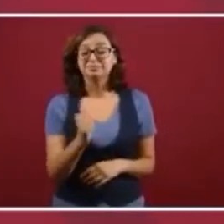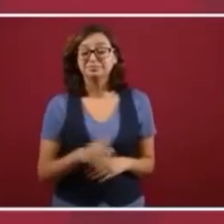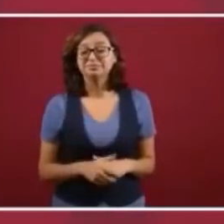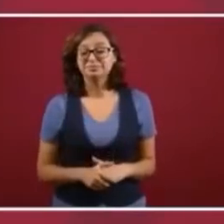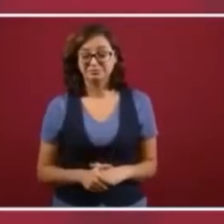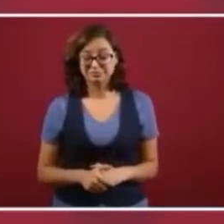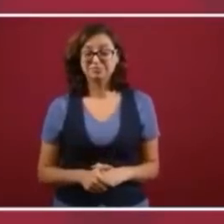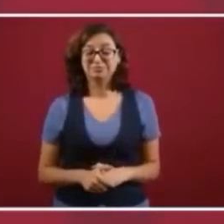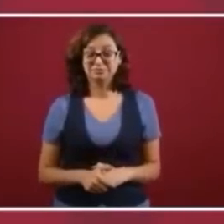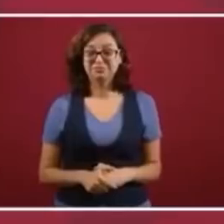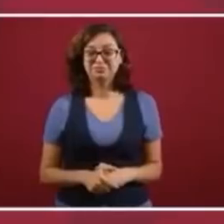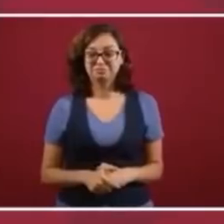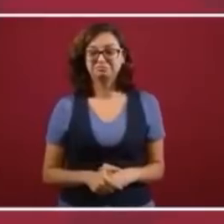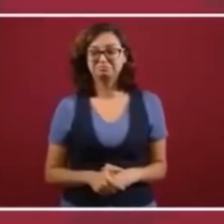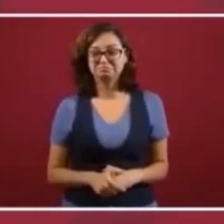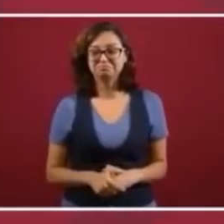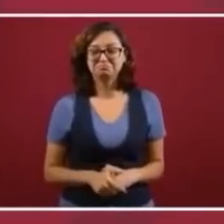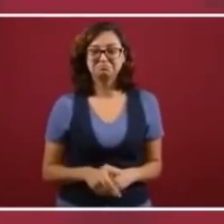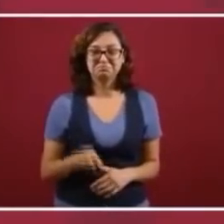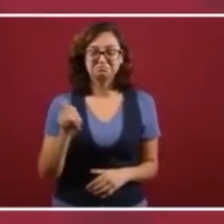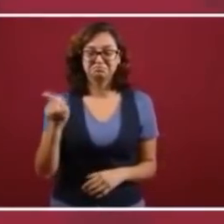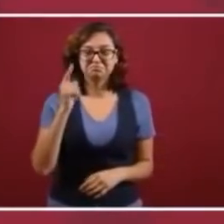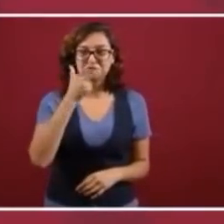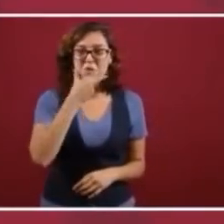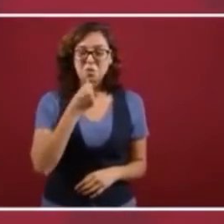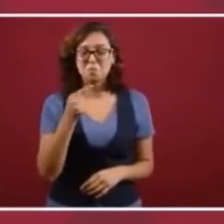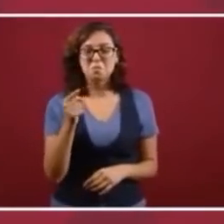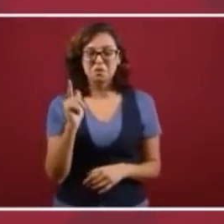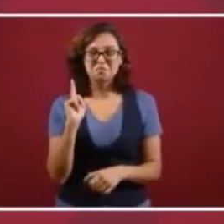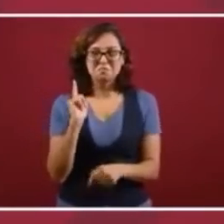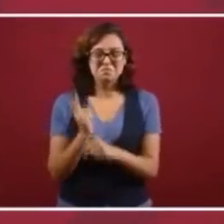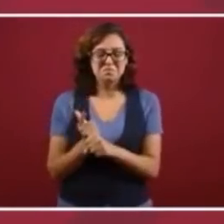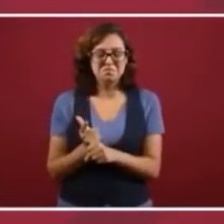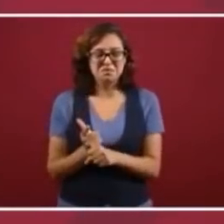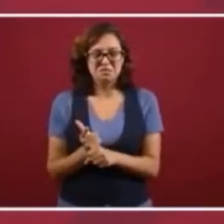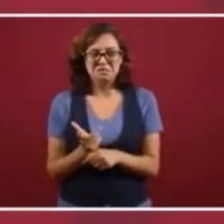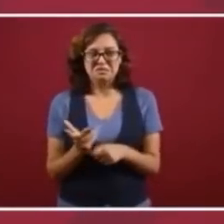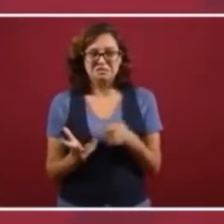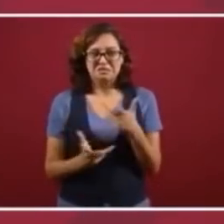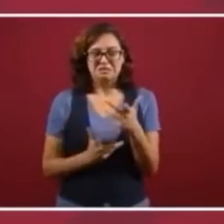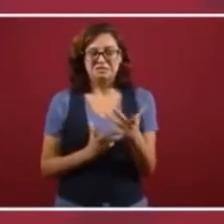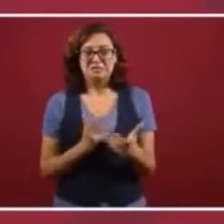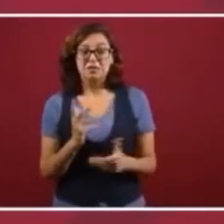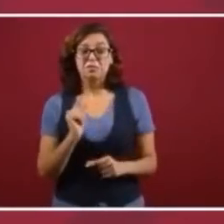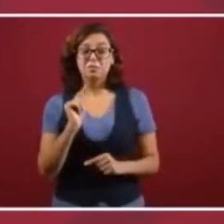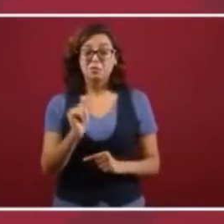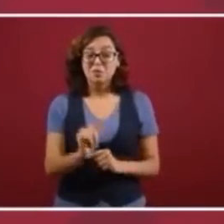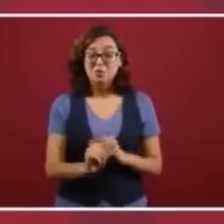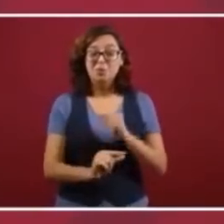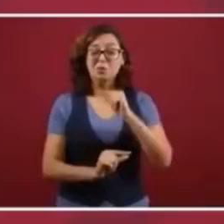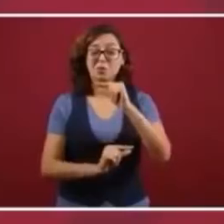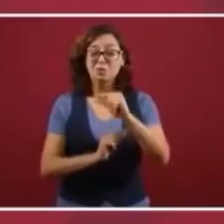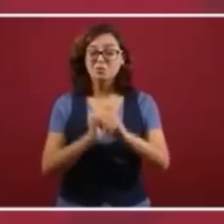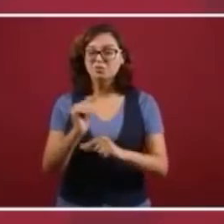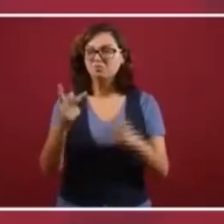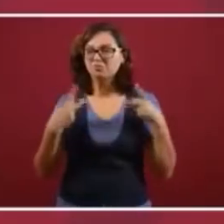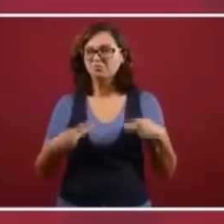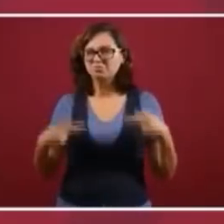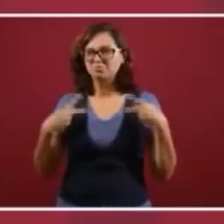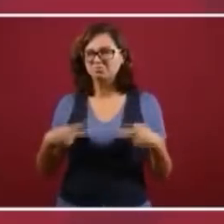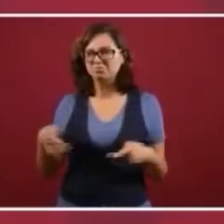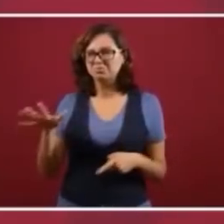en aquel entonces. ¿Cómo se fue perdiendo credibilidad por esas acciones, por